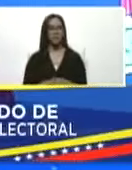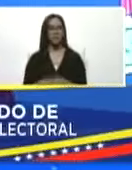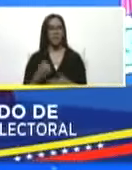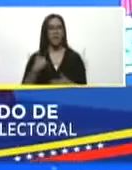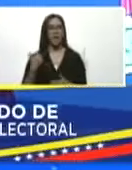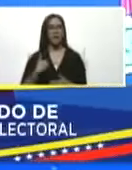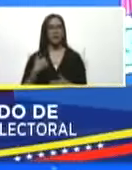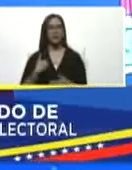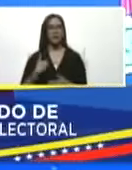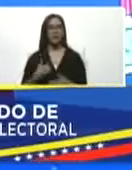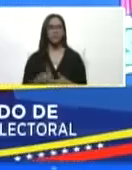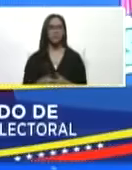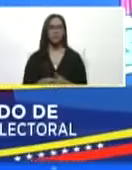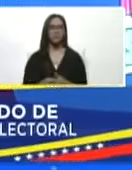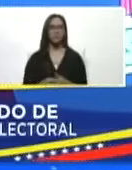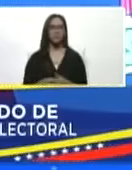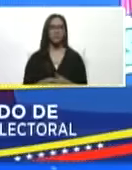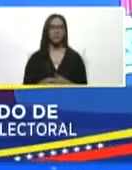argentino,